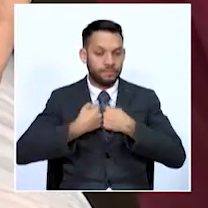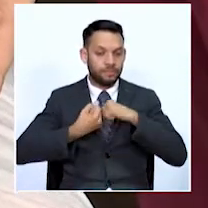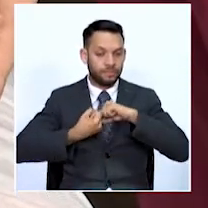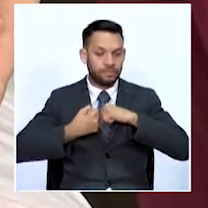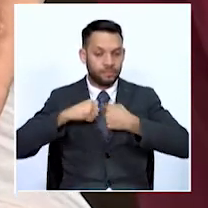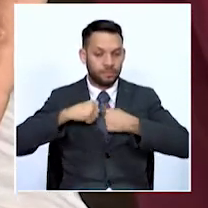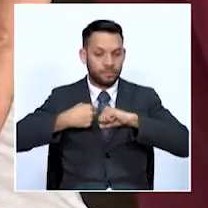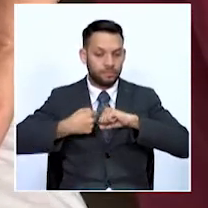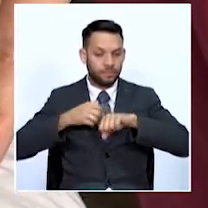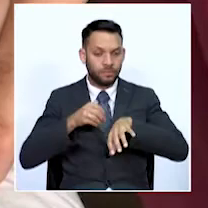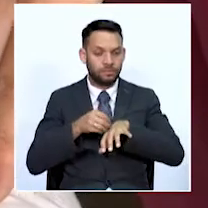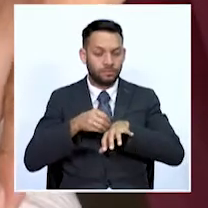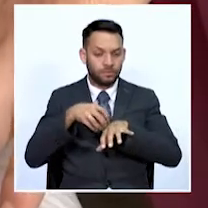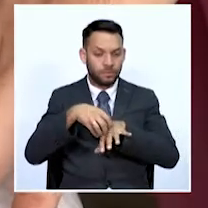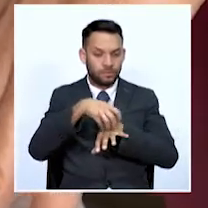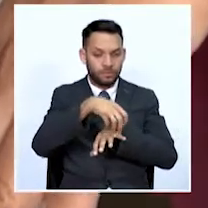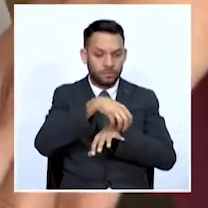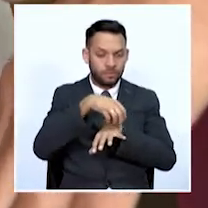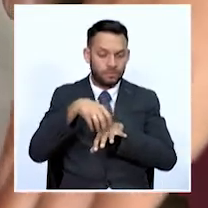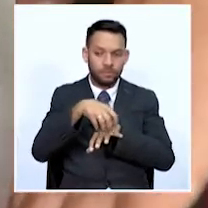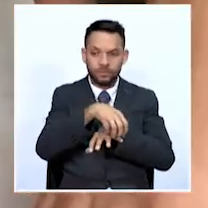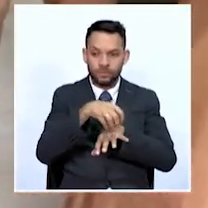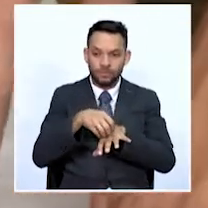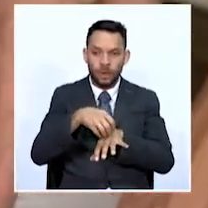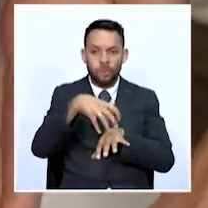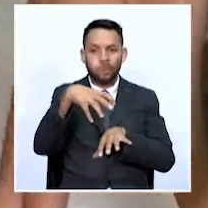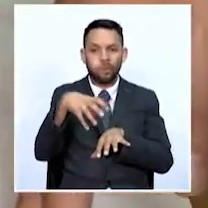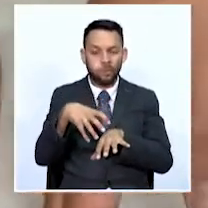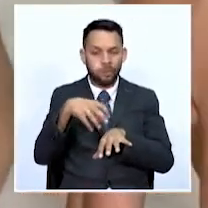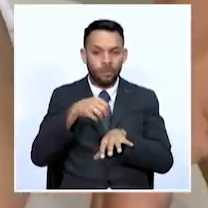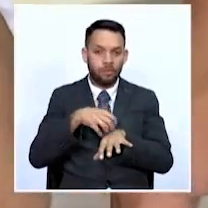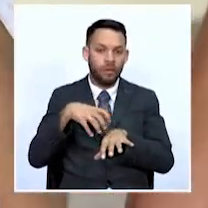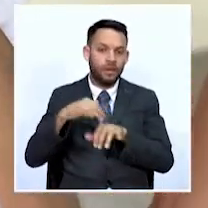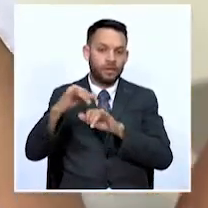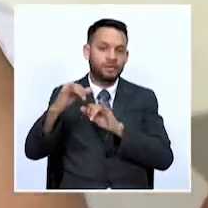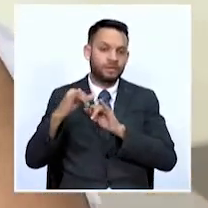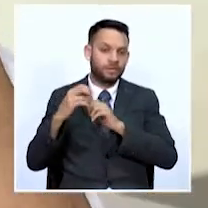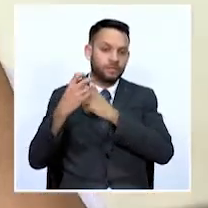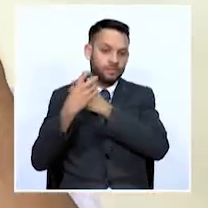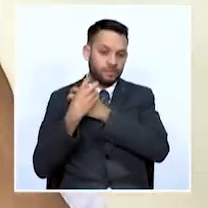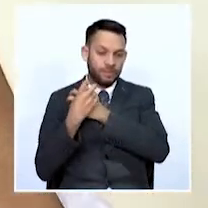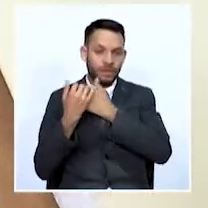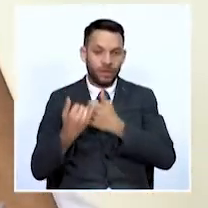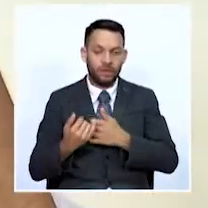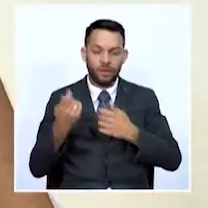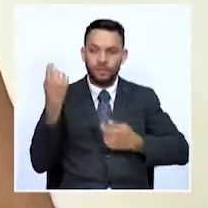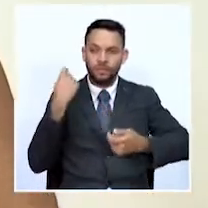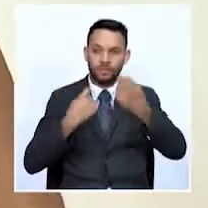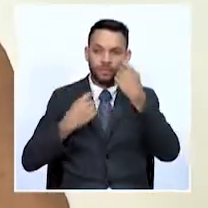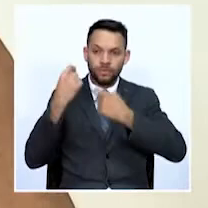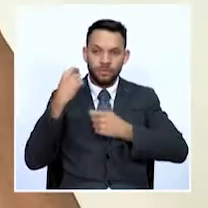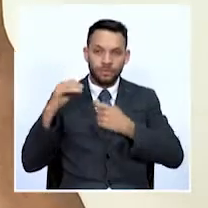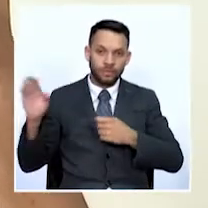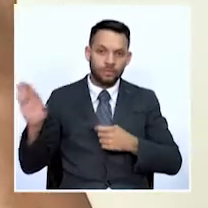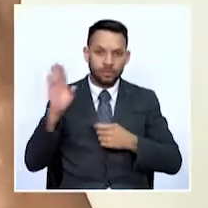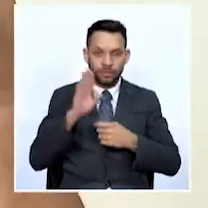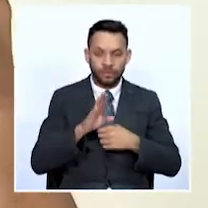inflamatorio generalizado, como le hizo en los hombros. Ahora, después de este corte comercial, les vamos